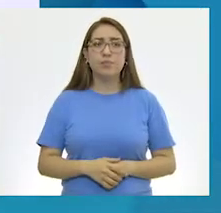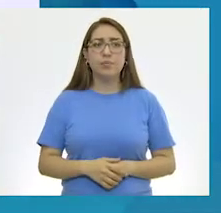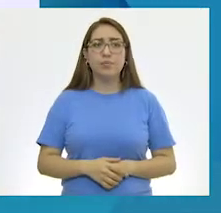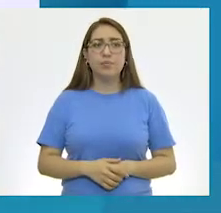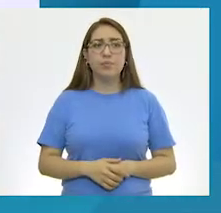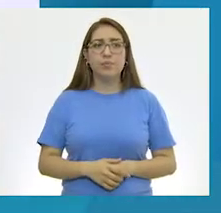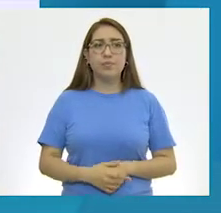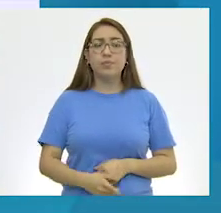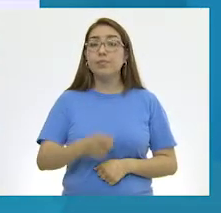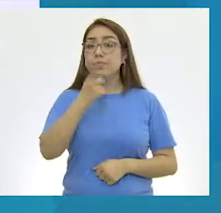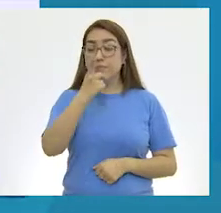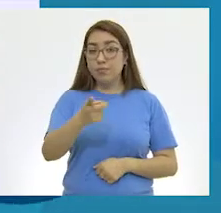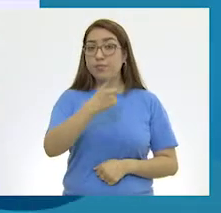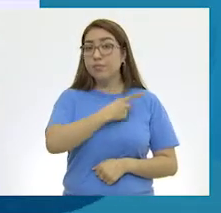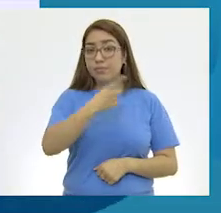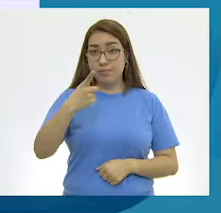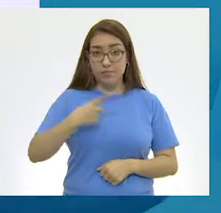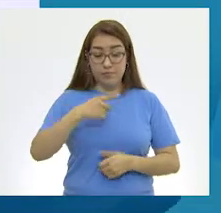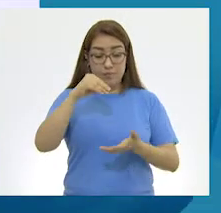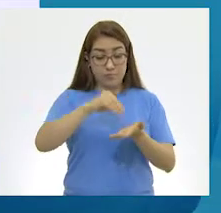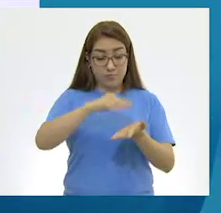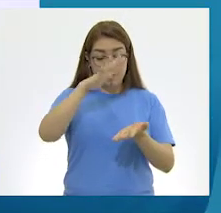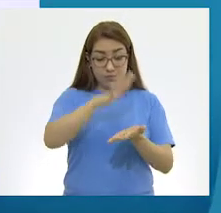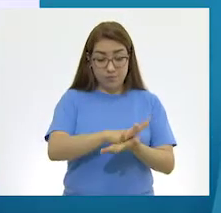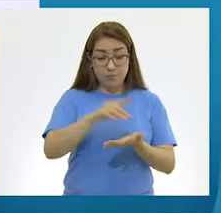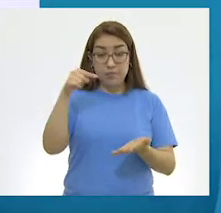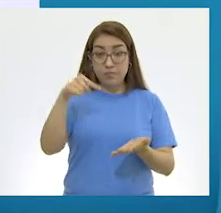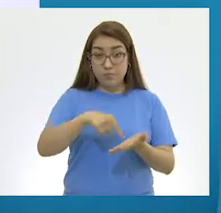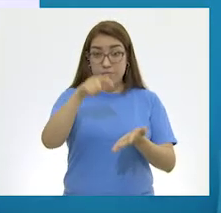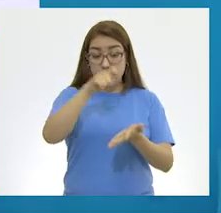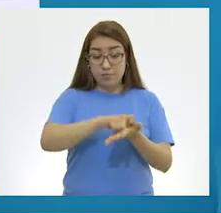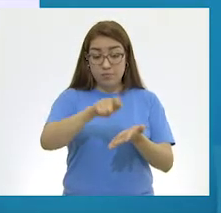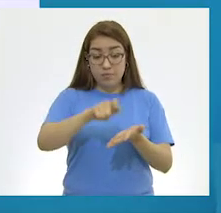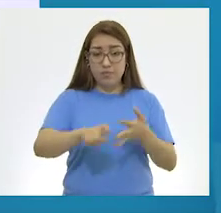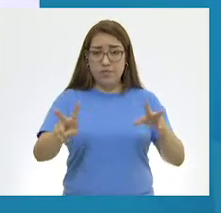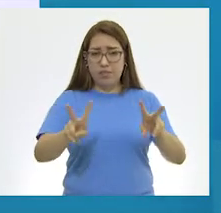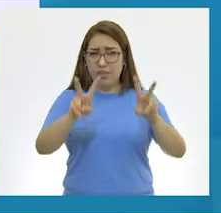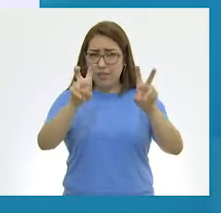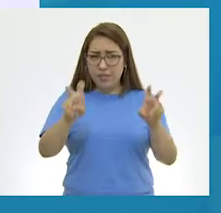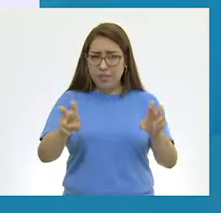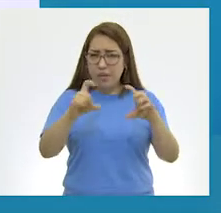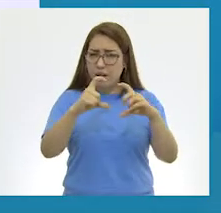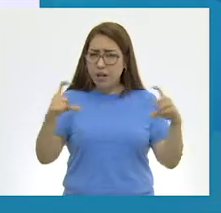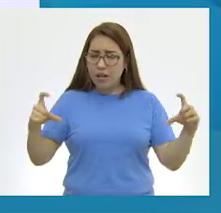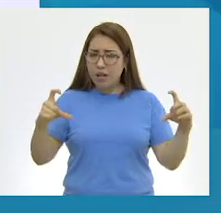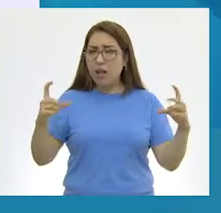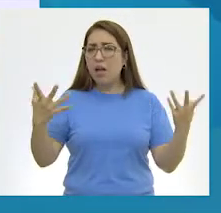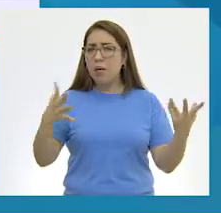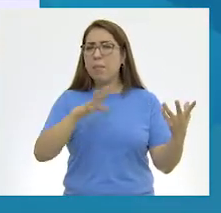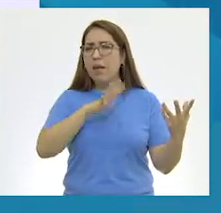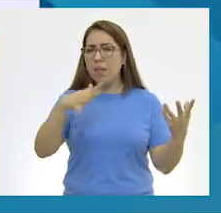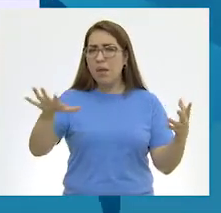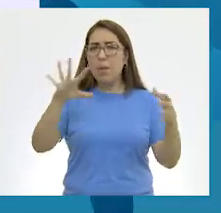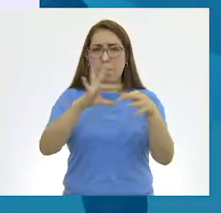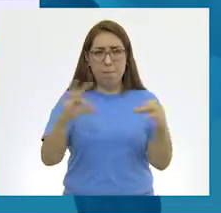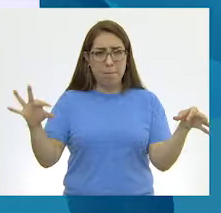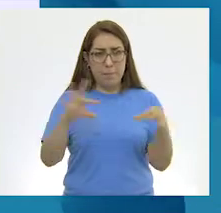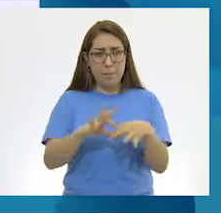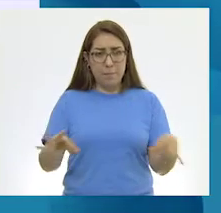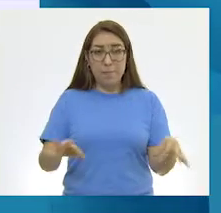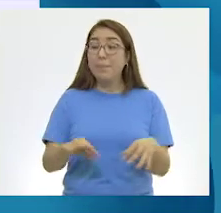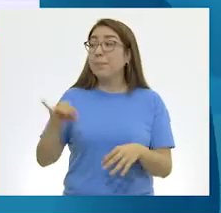al principio debíamos poner un texto en el que representábamos nuestro tema muy, muy de forma general, ¿verdad?